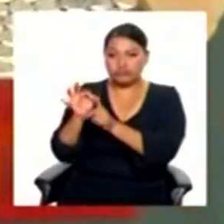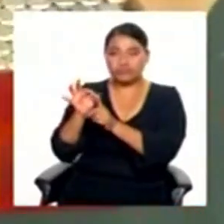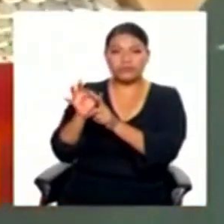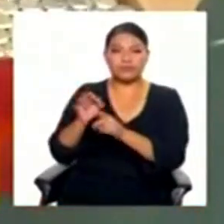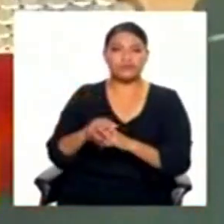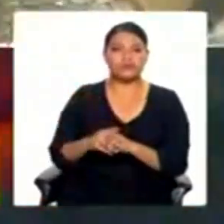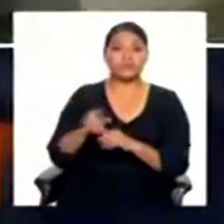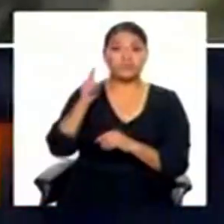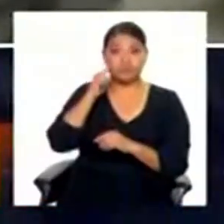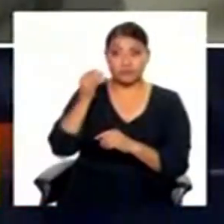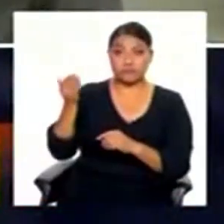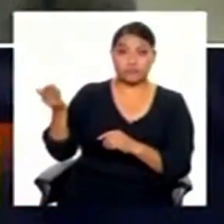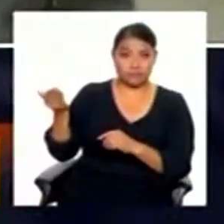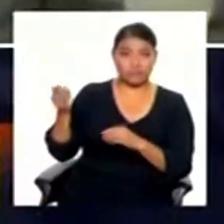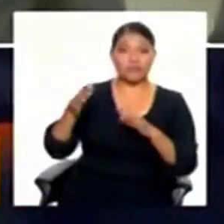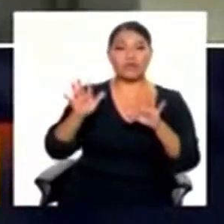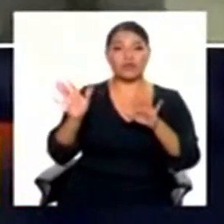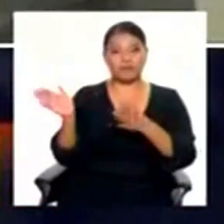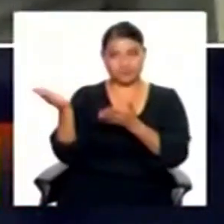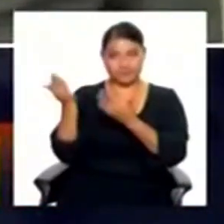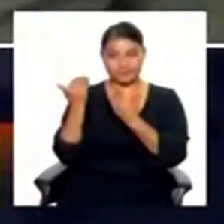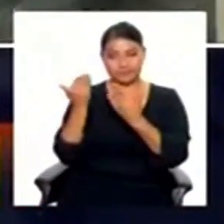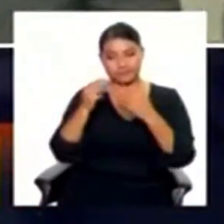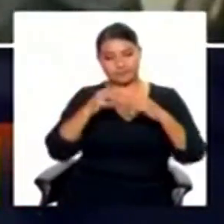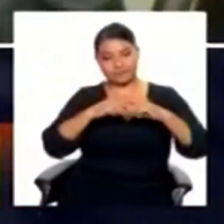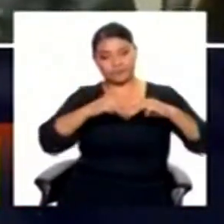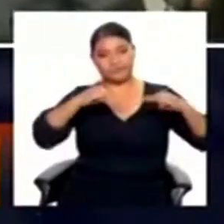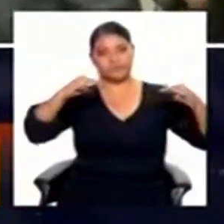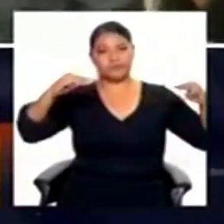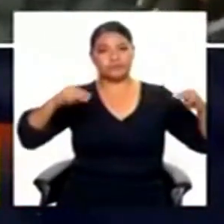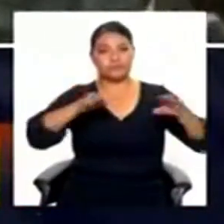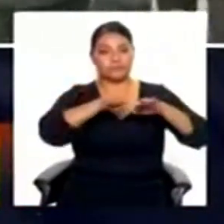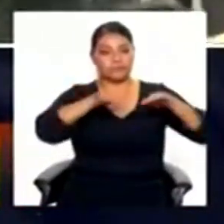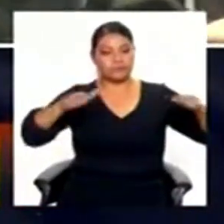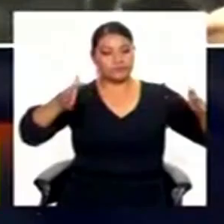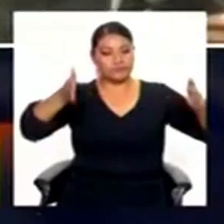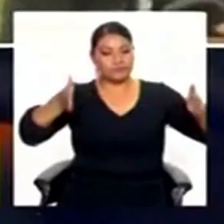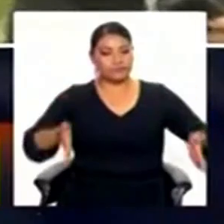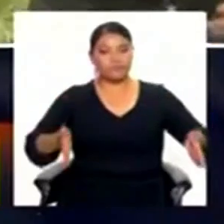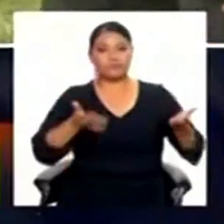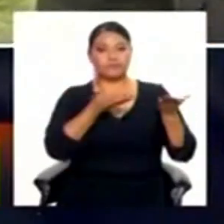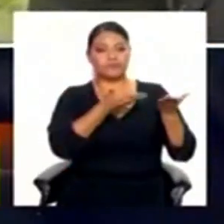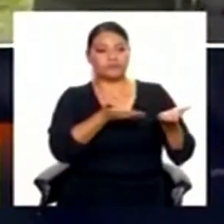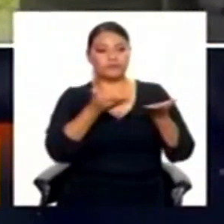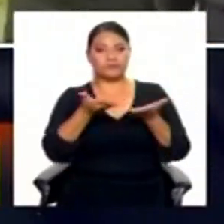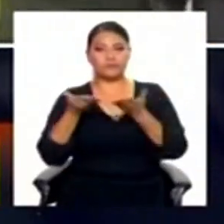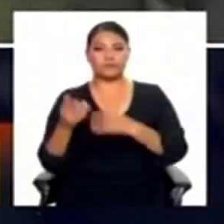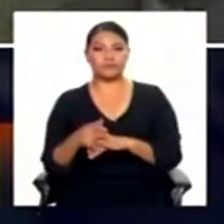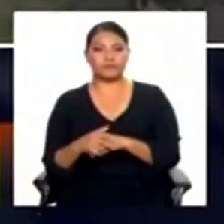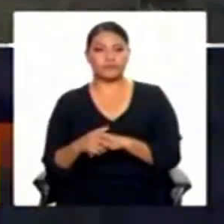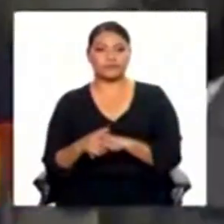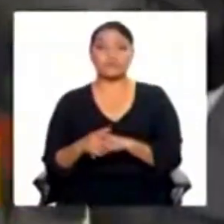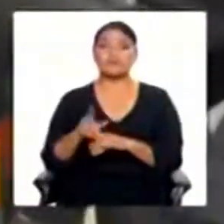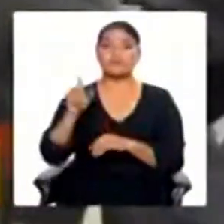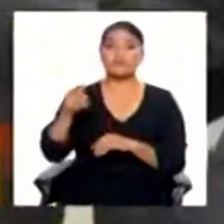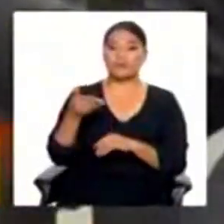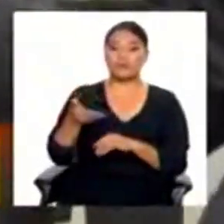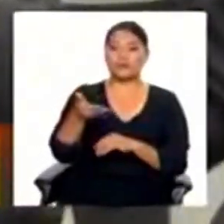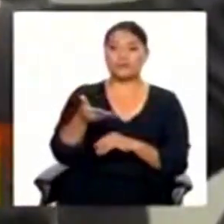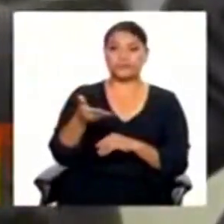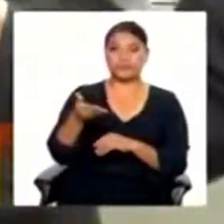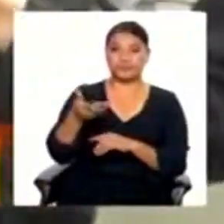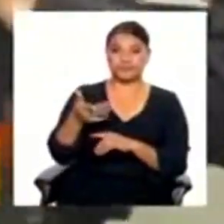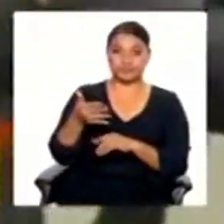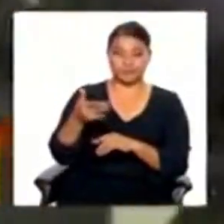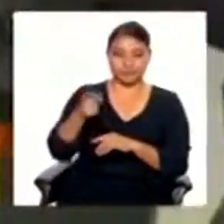Aquí en la mesa tenemos distribuido todo lo que se ha encontrado en el interior de este camión. Acá tenemos el material explosivo,